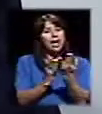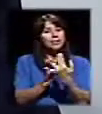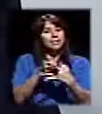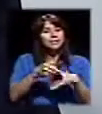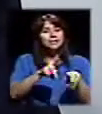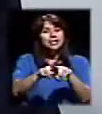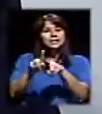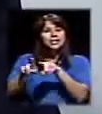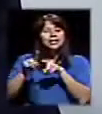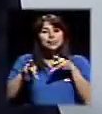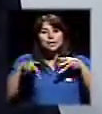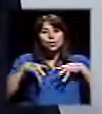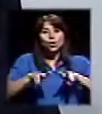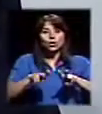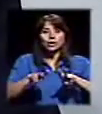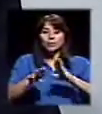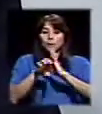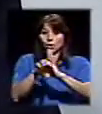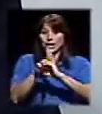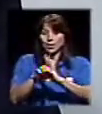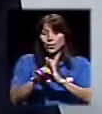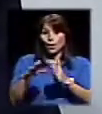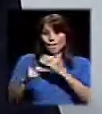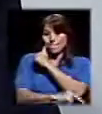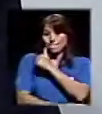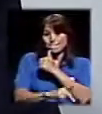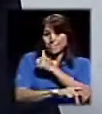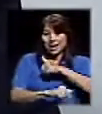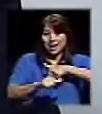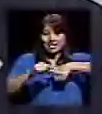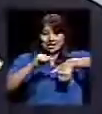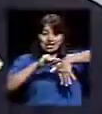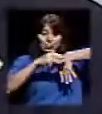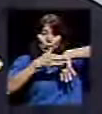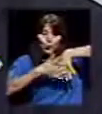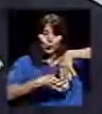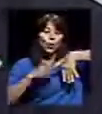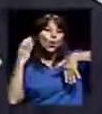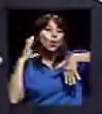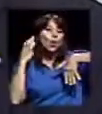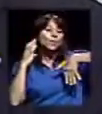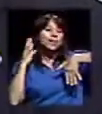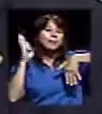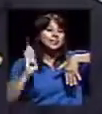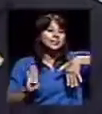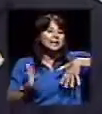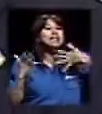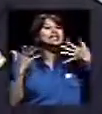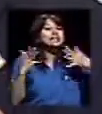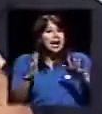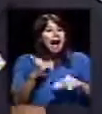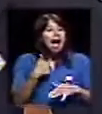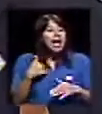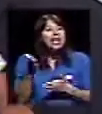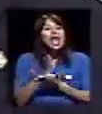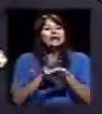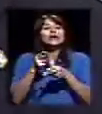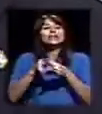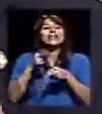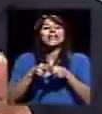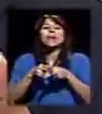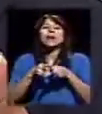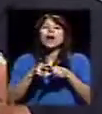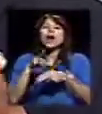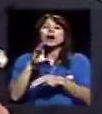metodologías. Por ejemplo, en Colombia, en Brasil, existen ya lo que se llaman corresponsales no bancarios, que es poner